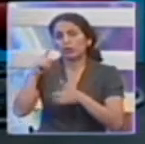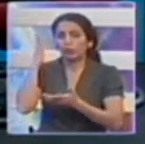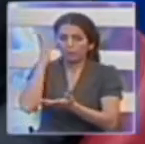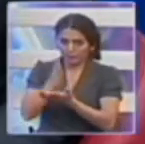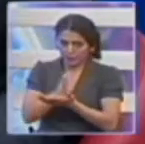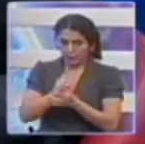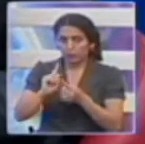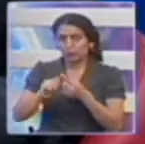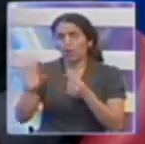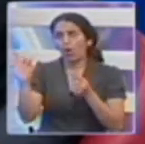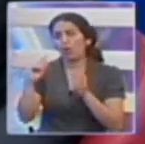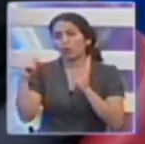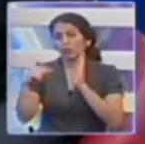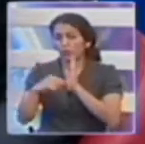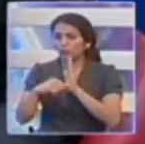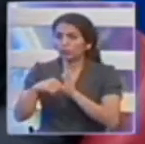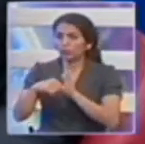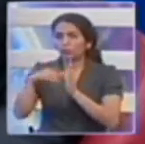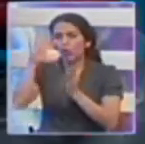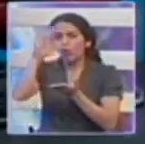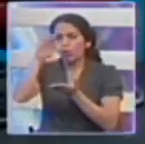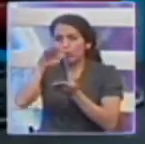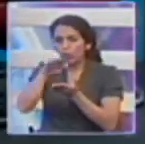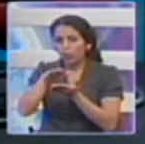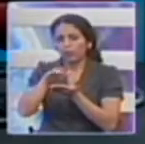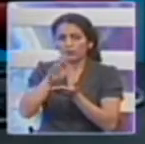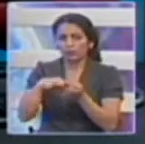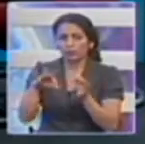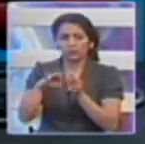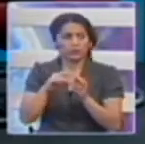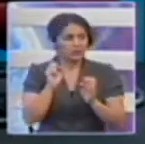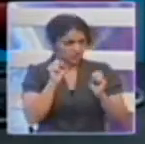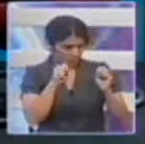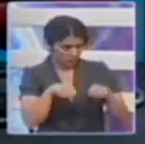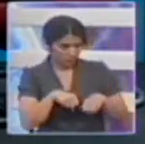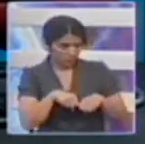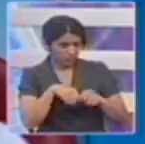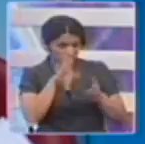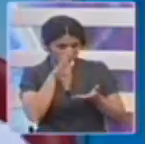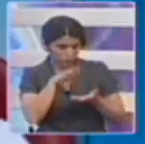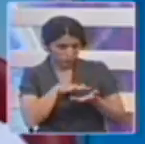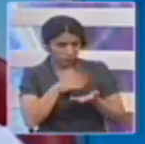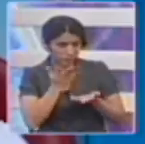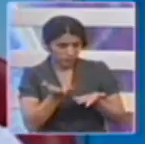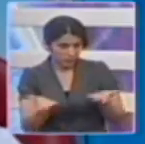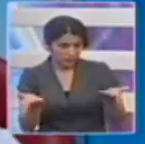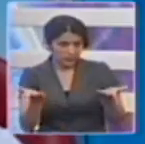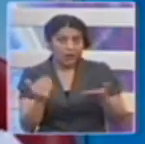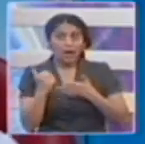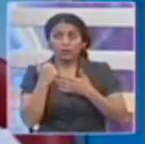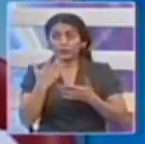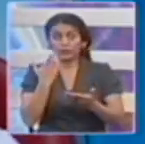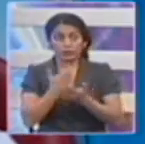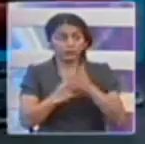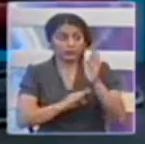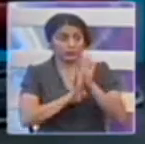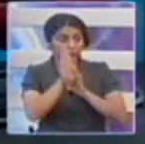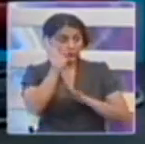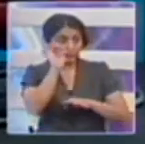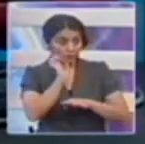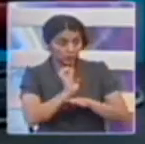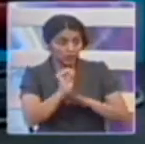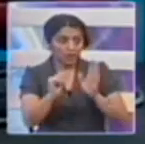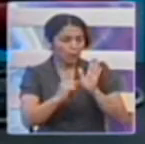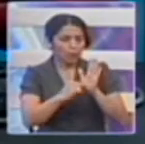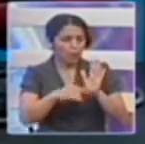reducirlos, también quitarlos. ¿Y se puede eso? O sea, en el sentido desde el punto de vista económico, ¿se puede tener una economía consolidada